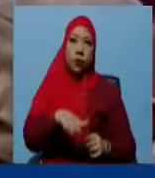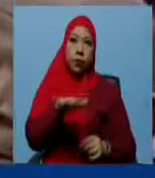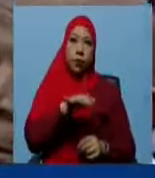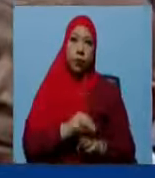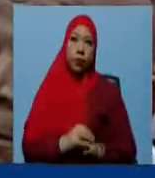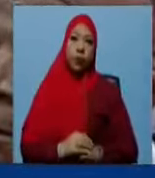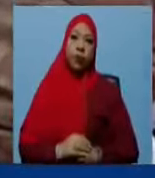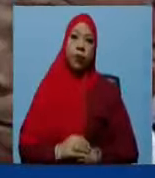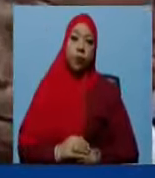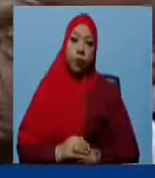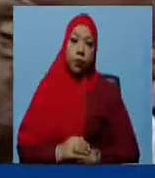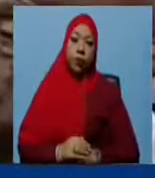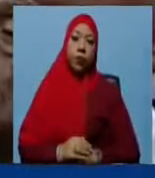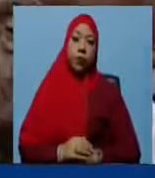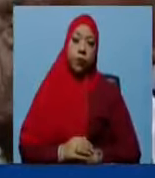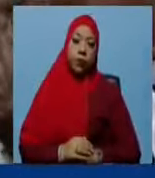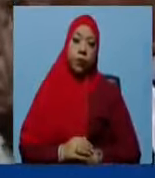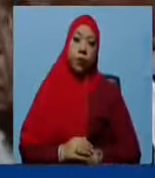Y para